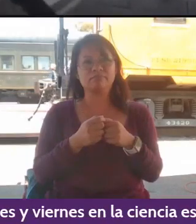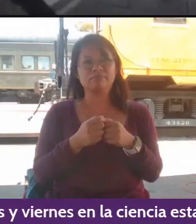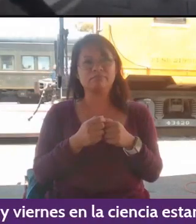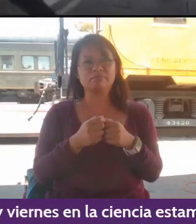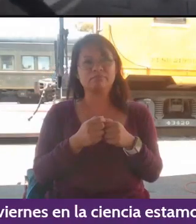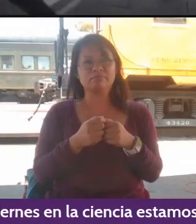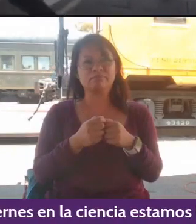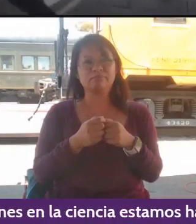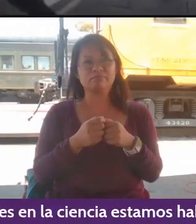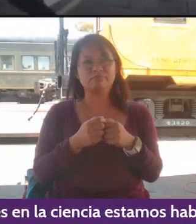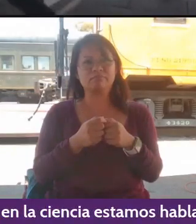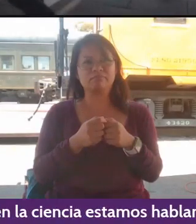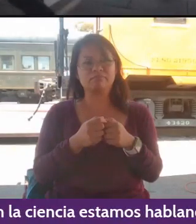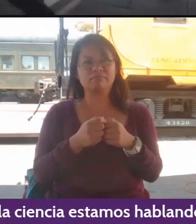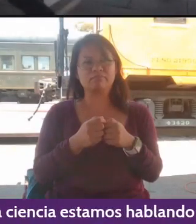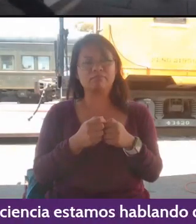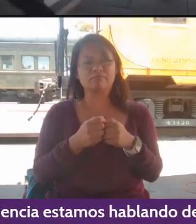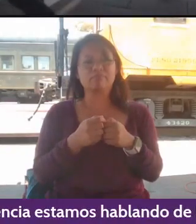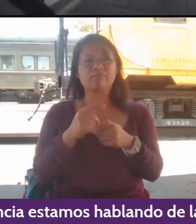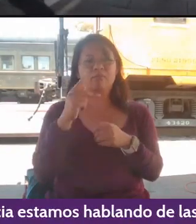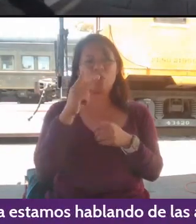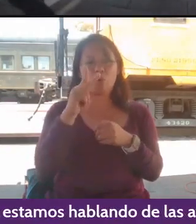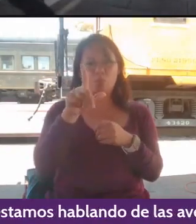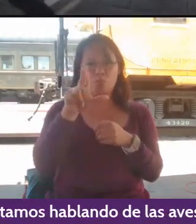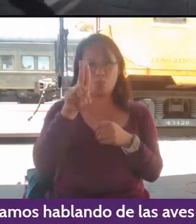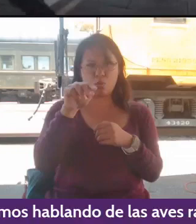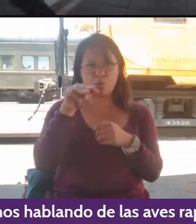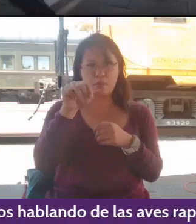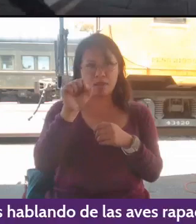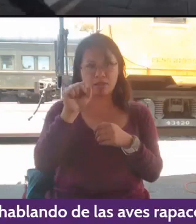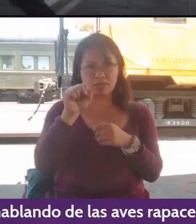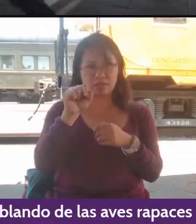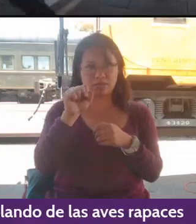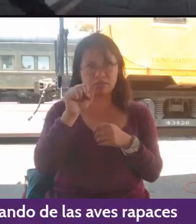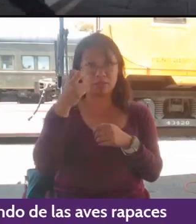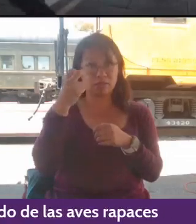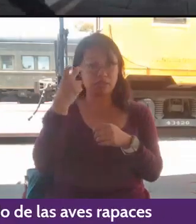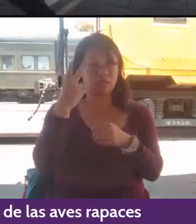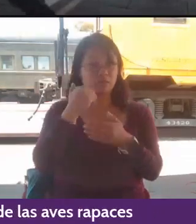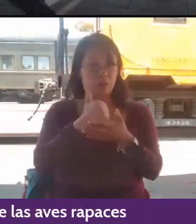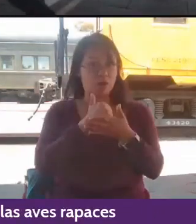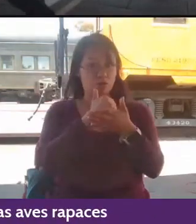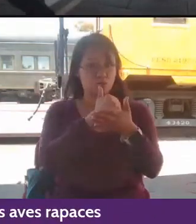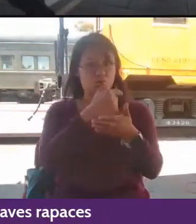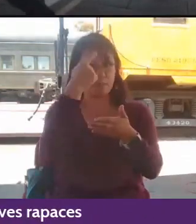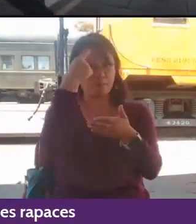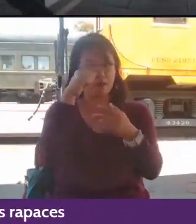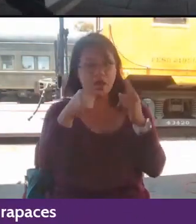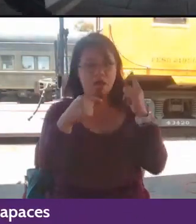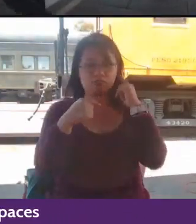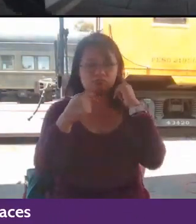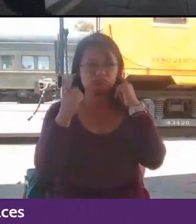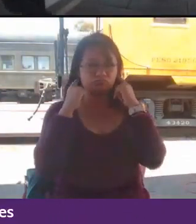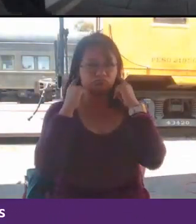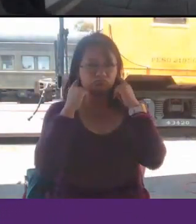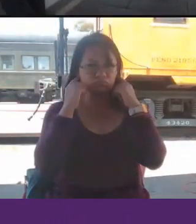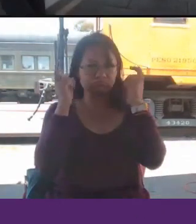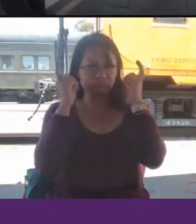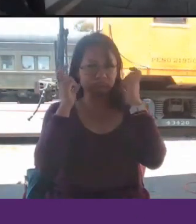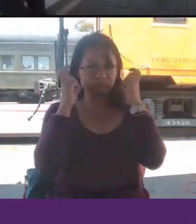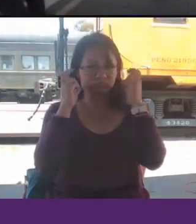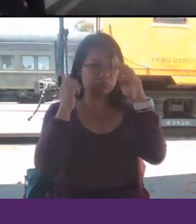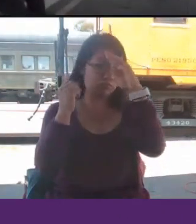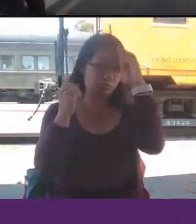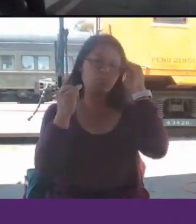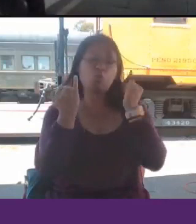suaves, la forma de las plumas beneficia al oído para percibir las fresas, la forma en su cabeza también